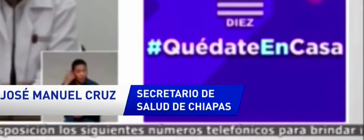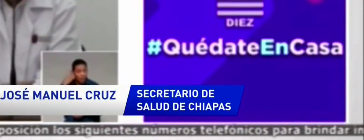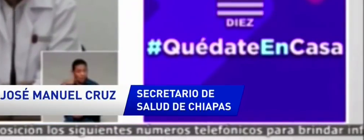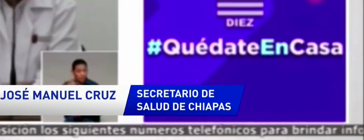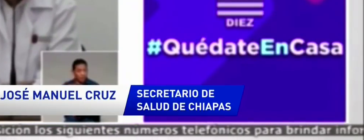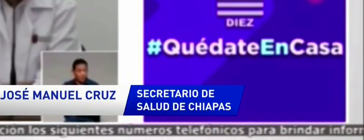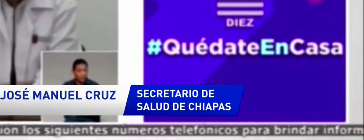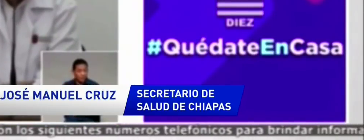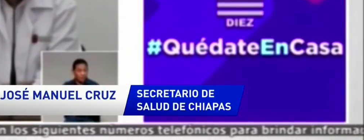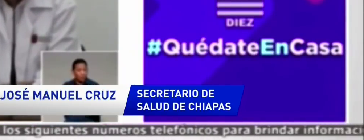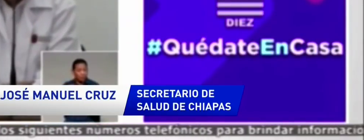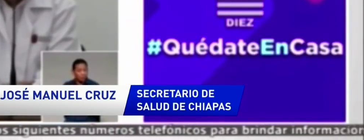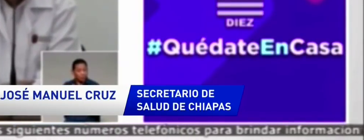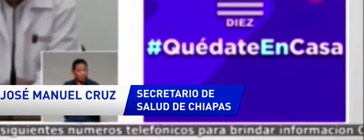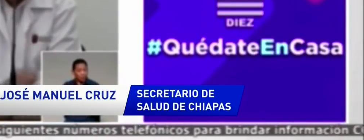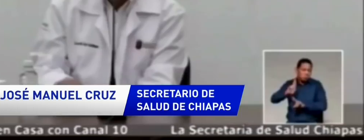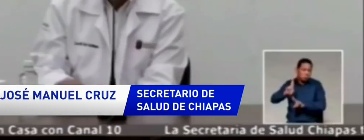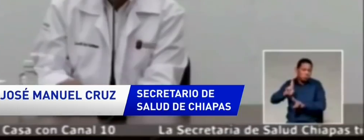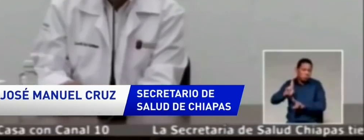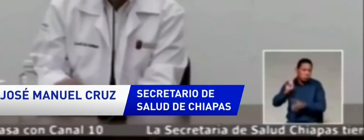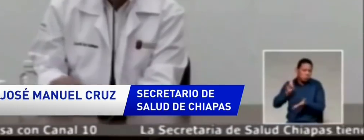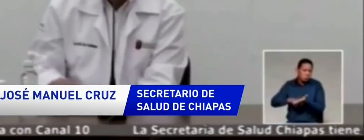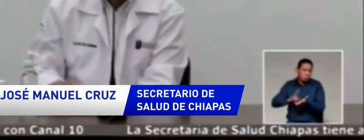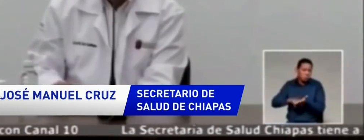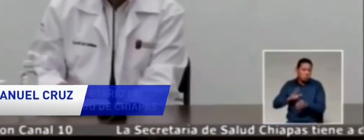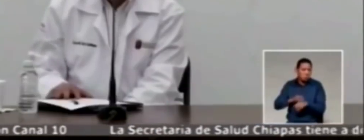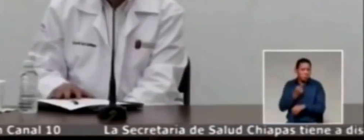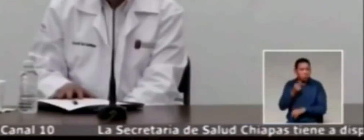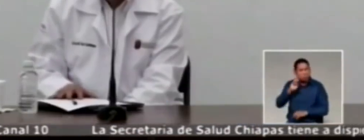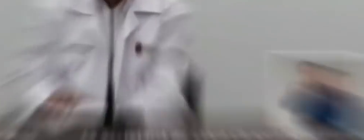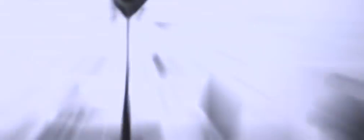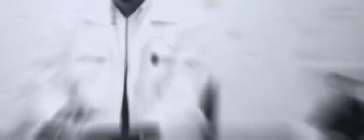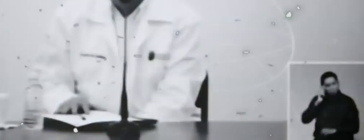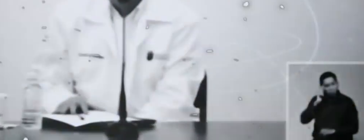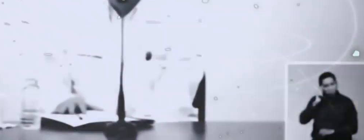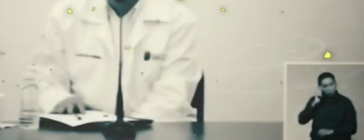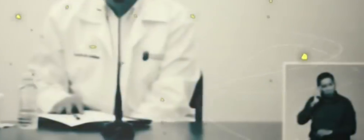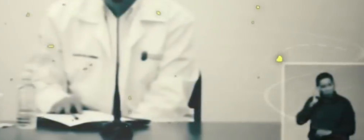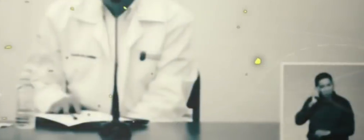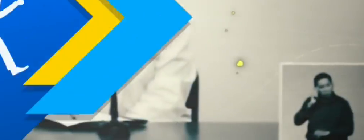chafirete. Entonces tiene uno que agarrar la onda para volverse a incorporar.